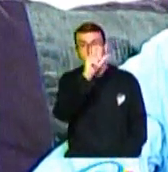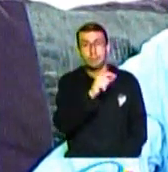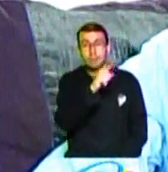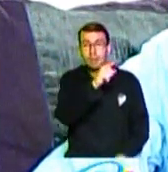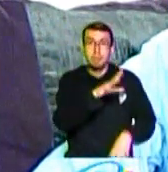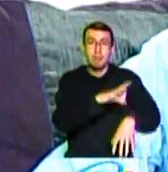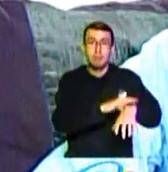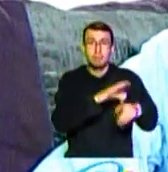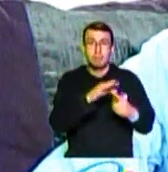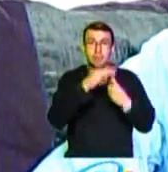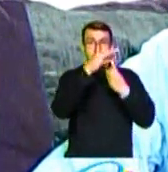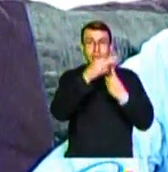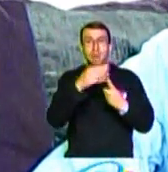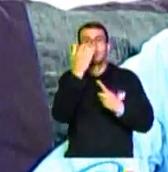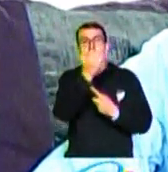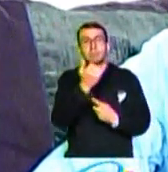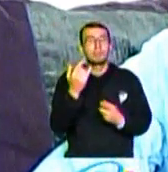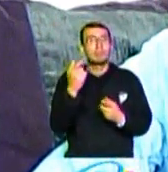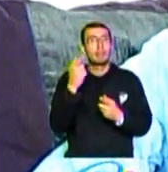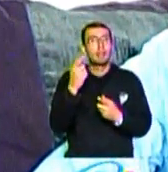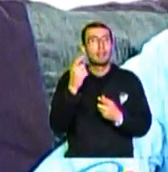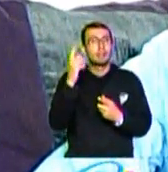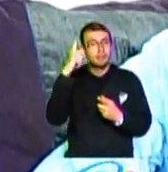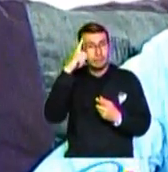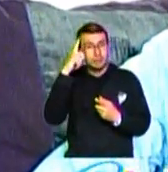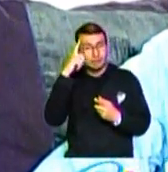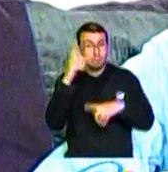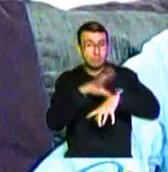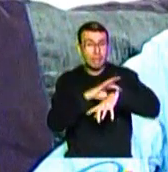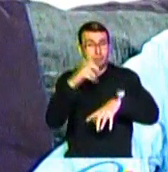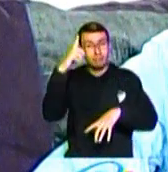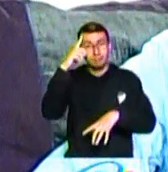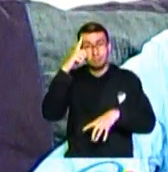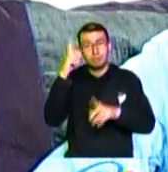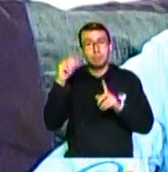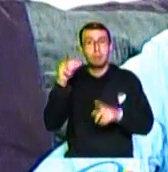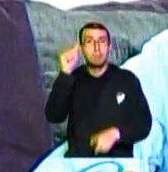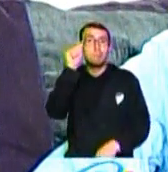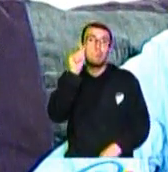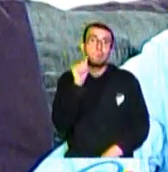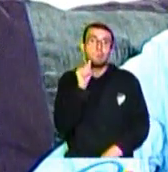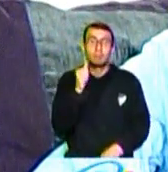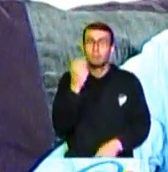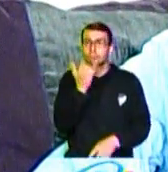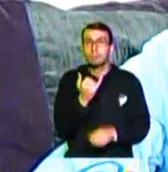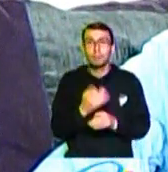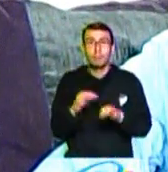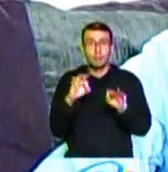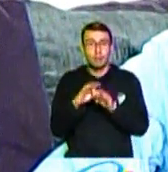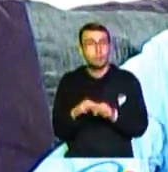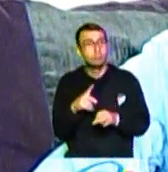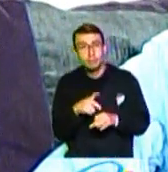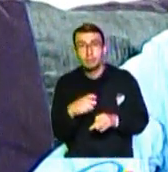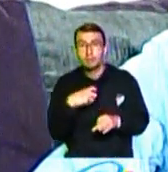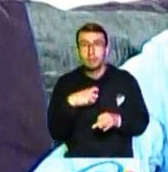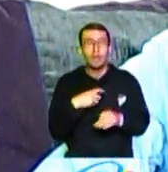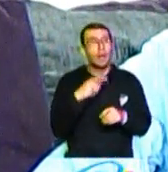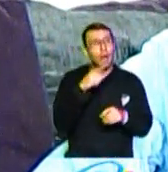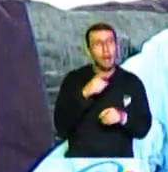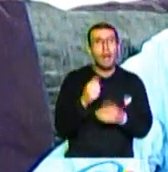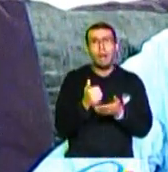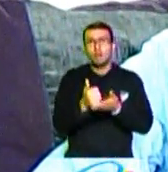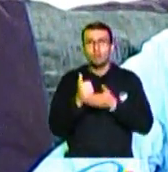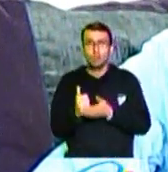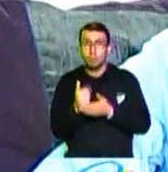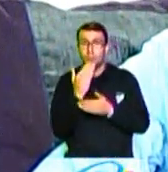y obstetricia, además una persona con amplia experiencia en colposcopia o videocolposcopia, que es